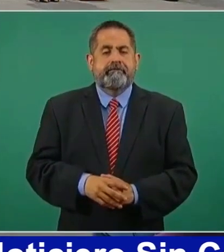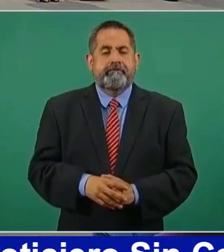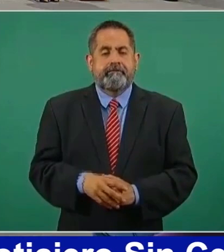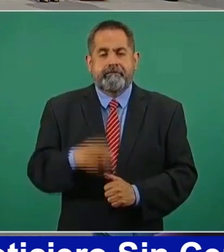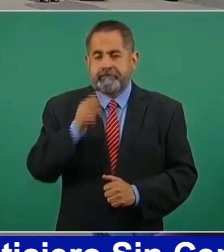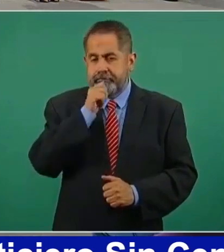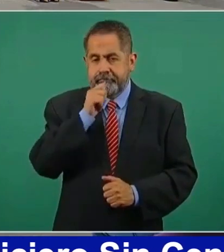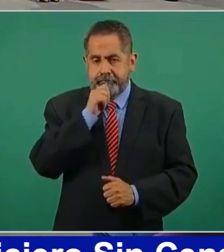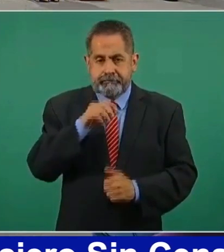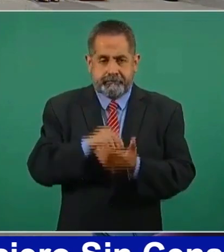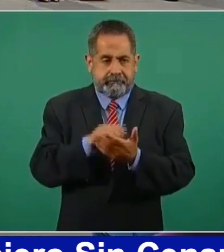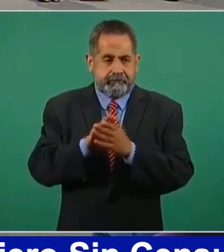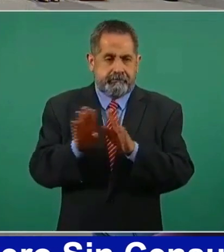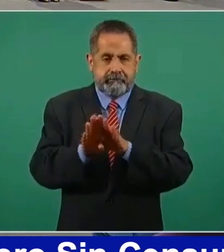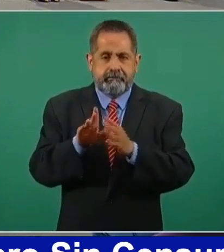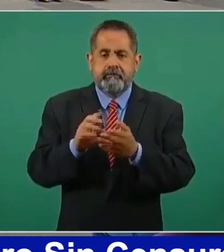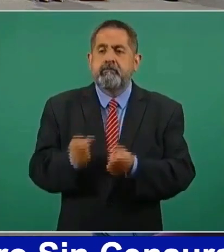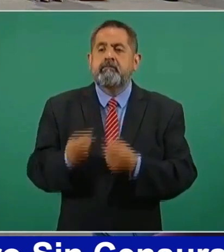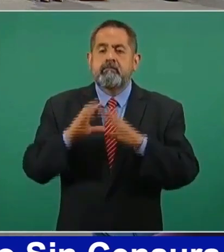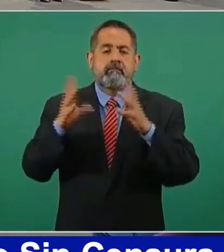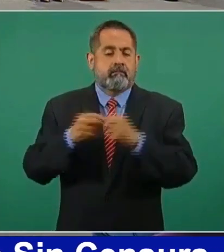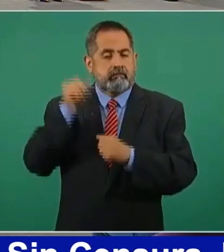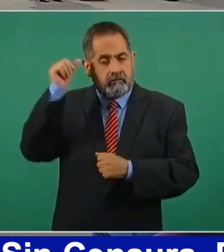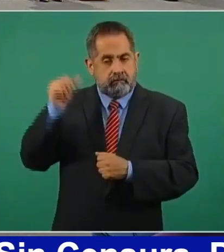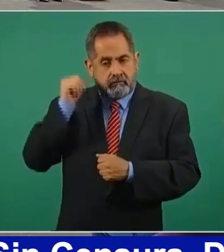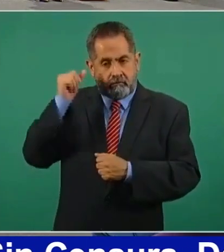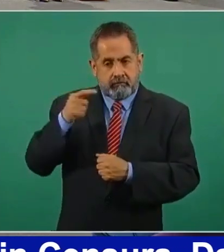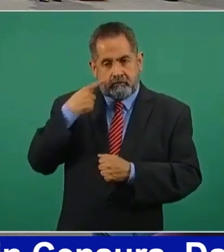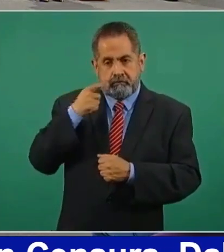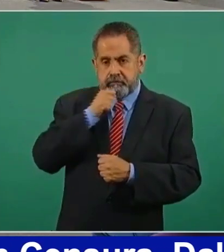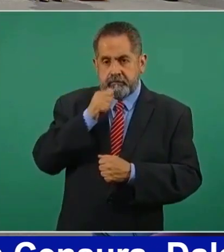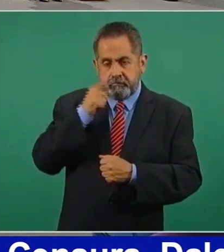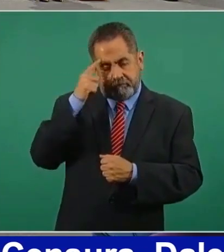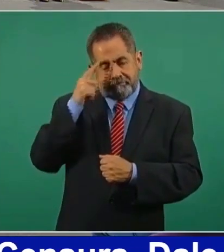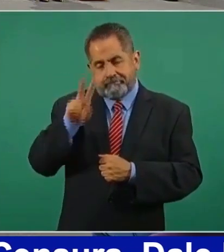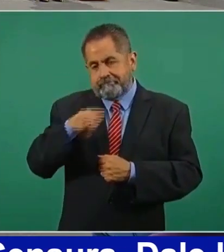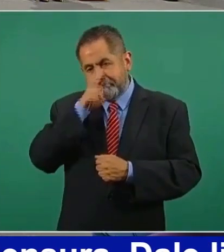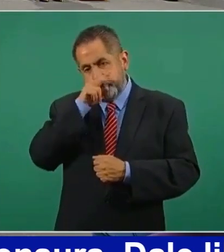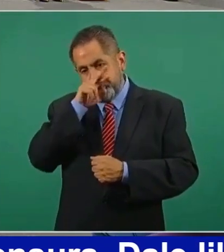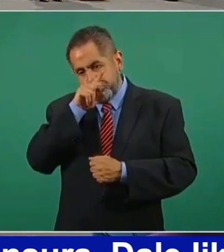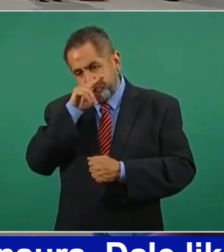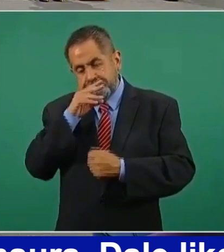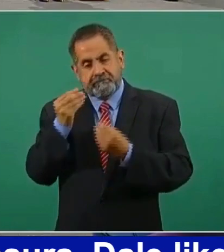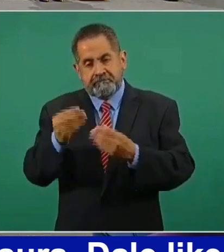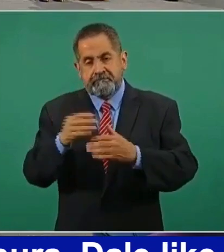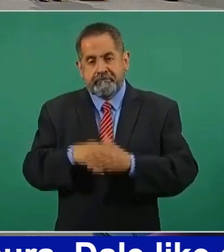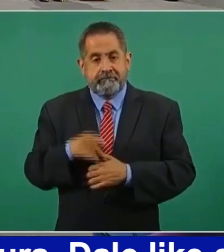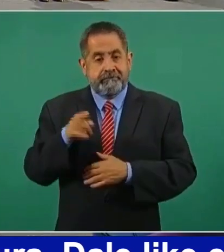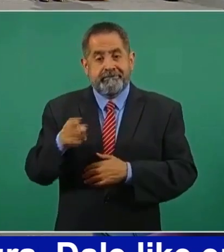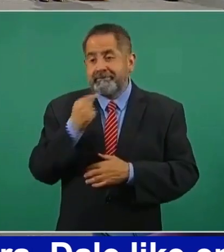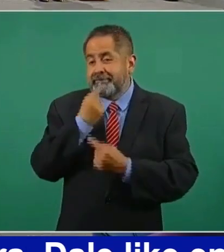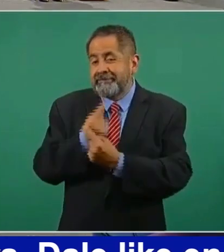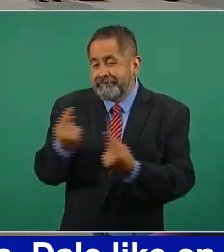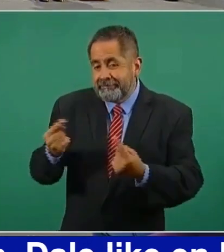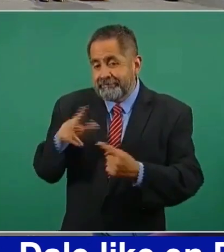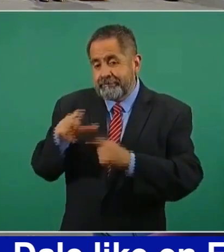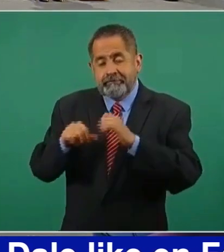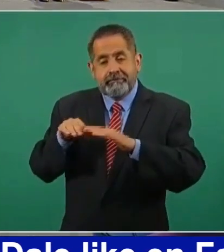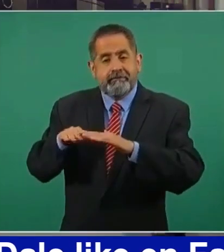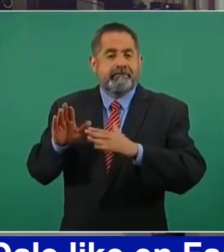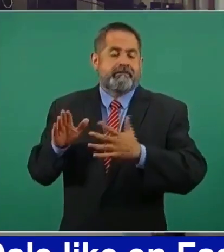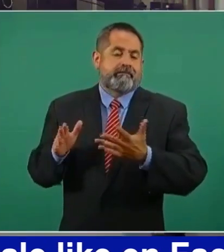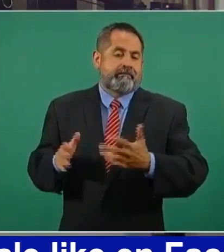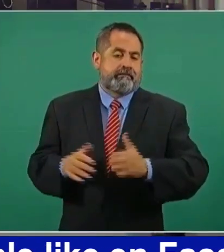Todavía no tenemos el dato de abril, pero sí es muy preocupante el crecimiento. Esto es en menores. A ver,